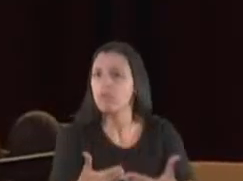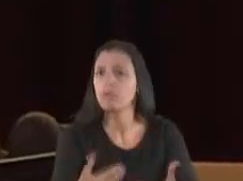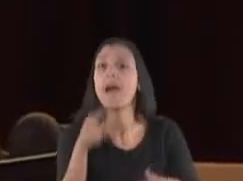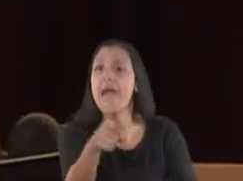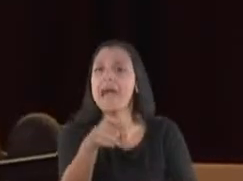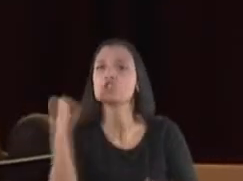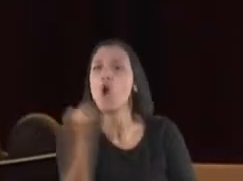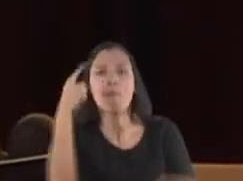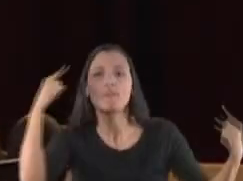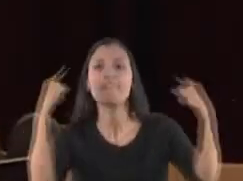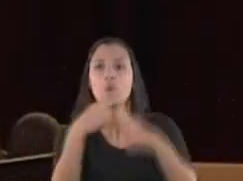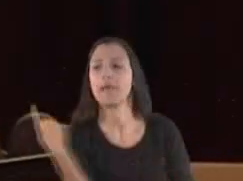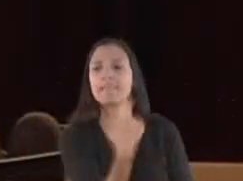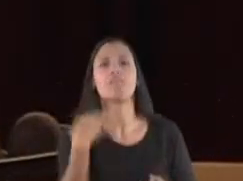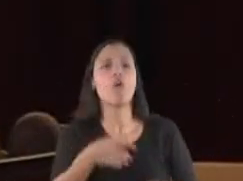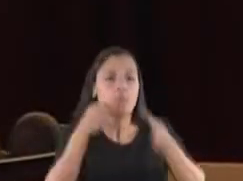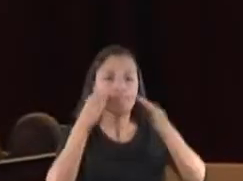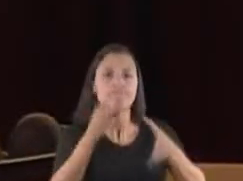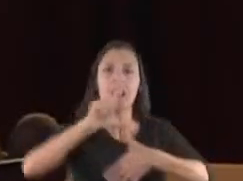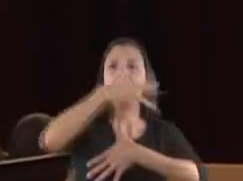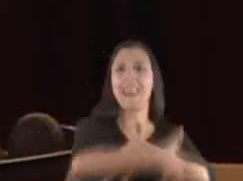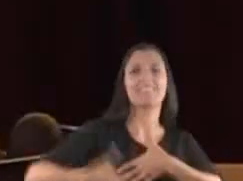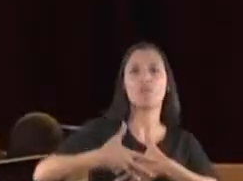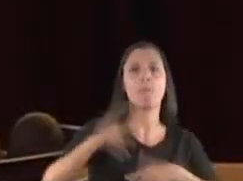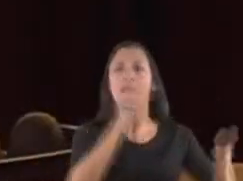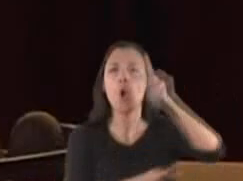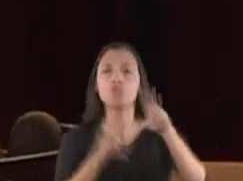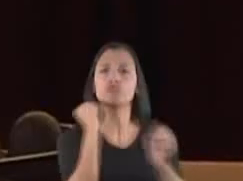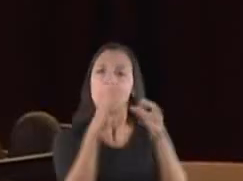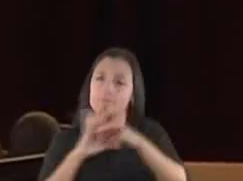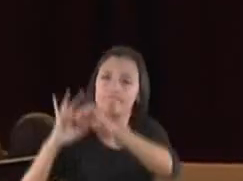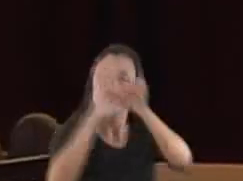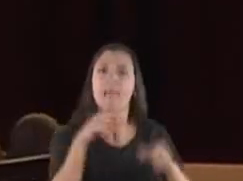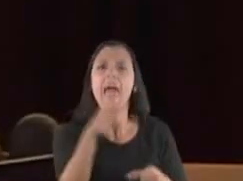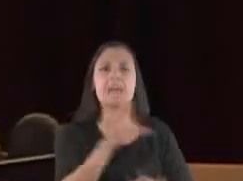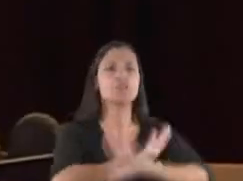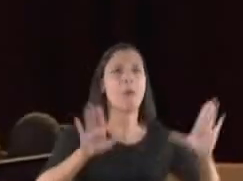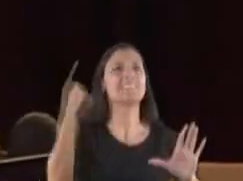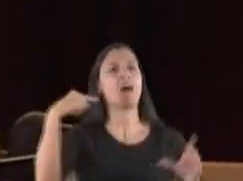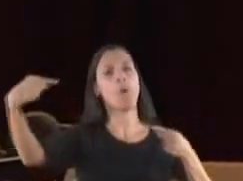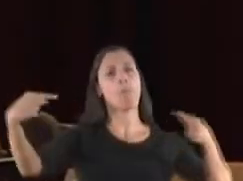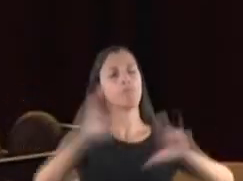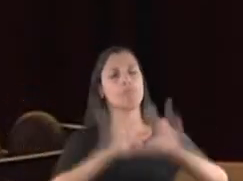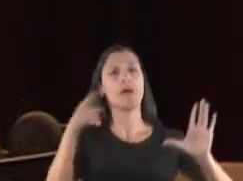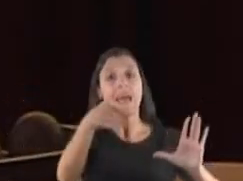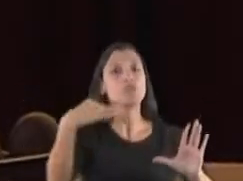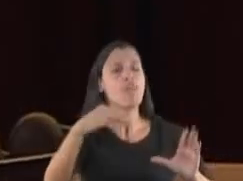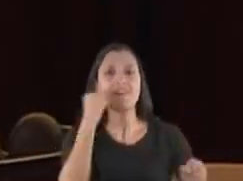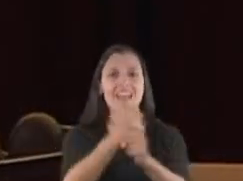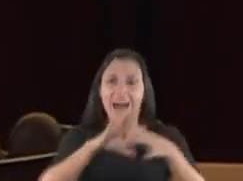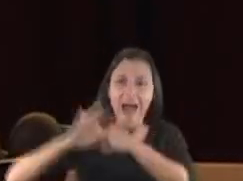Esa es la discusión que nos debemos como latinoamericanos. Esa es la discusión. Y eso es lo que tenemos que